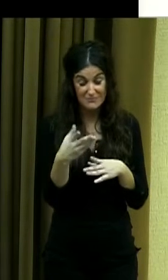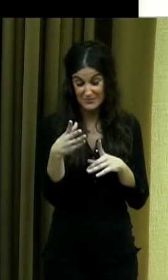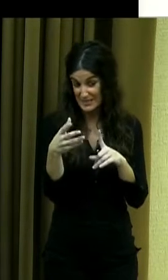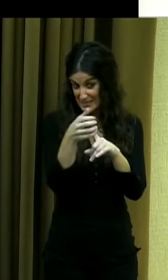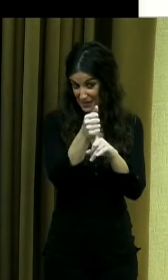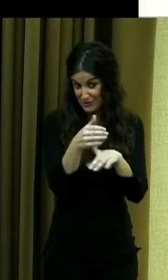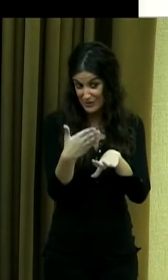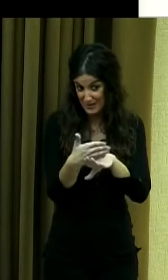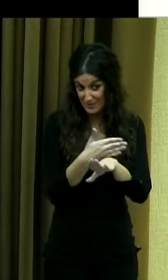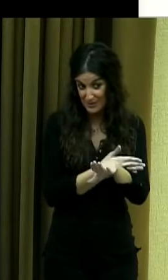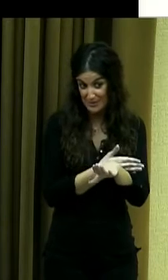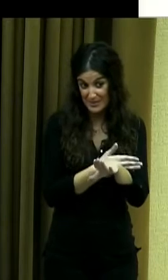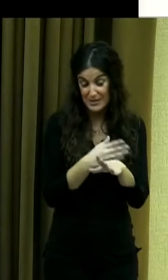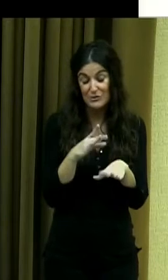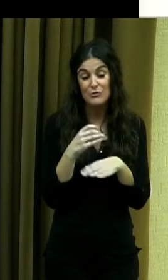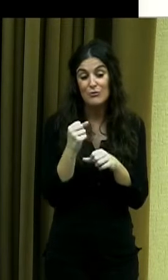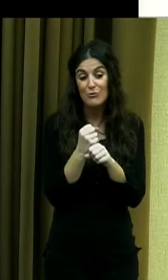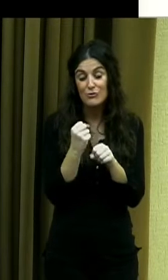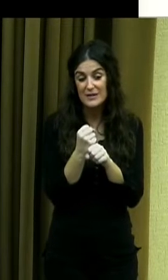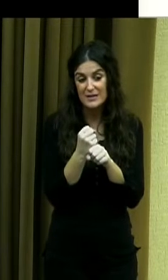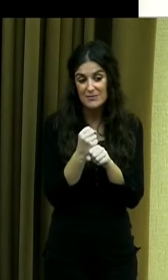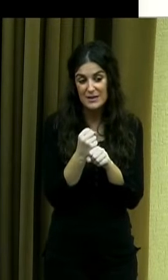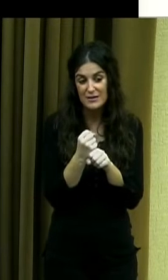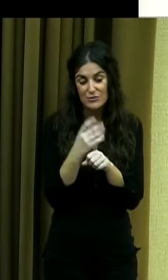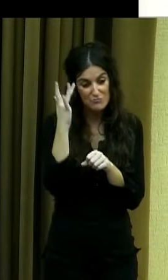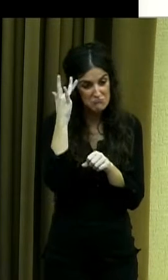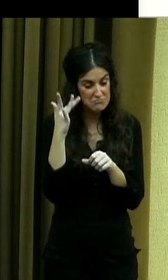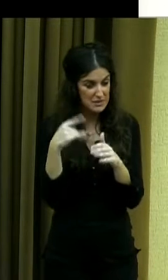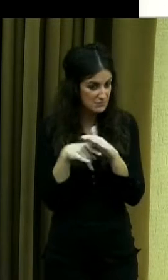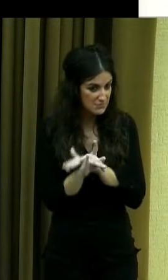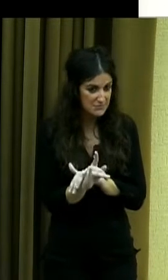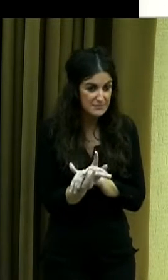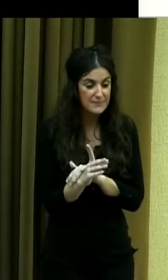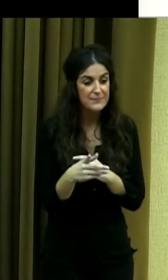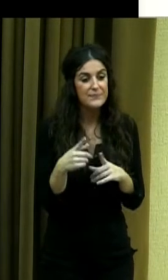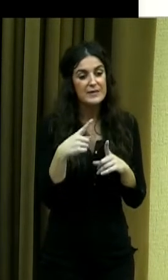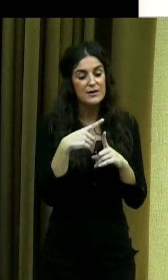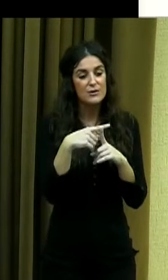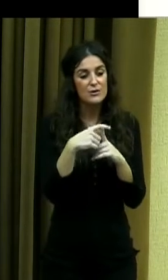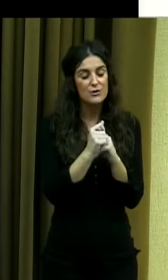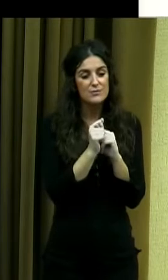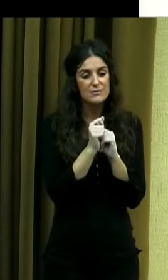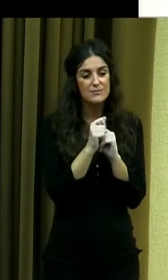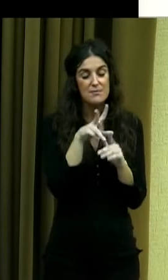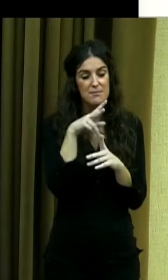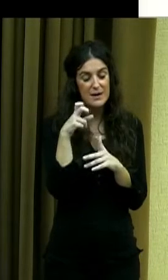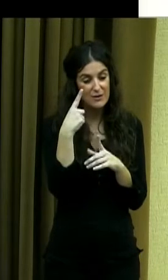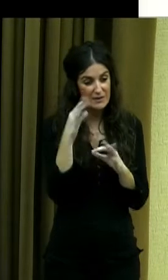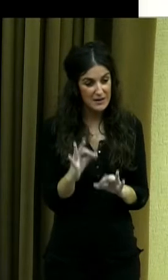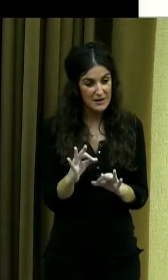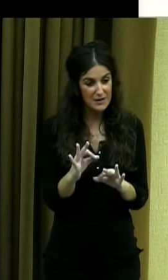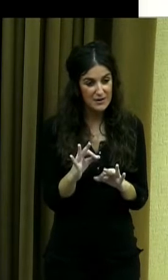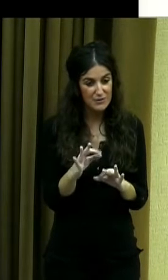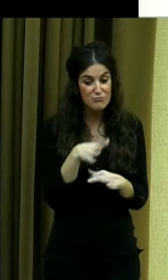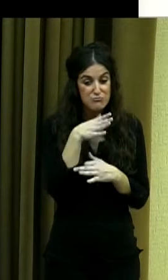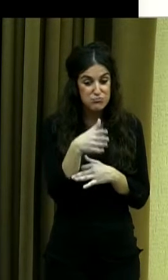una valoración y seguimiento neurológico. Es fundamental conocer qué marcadores de riesgo nos van a alertar, sobre todo por parte del pediatra de